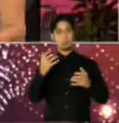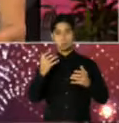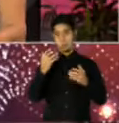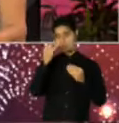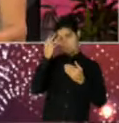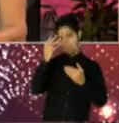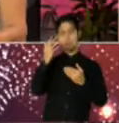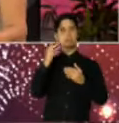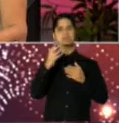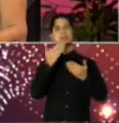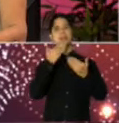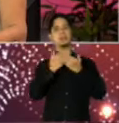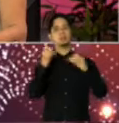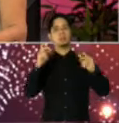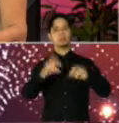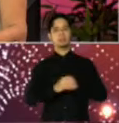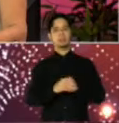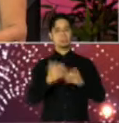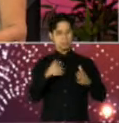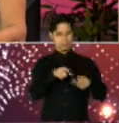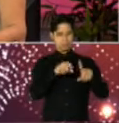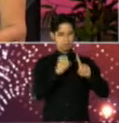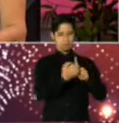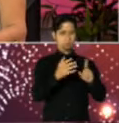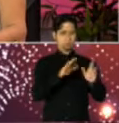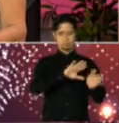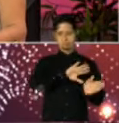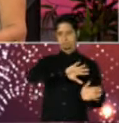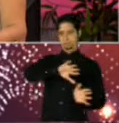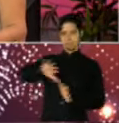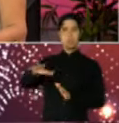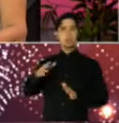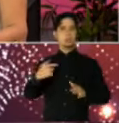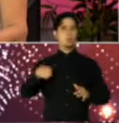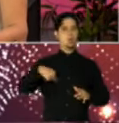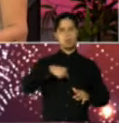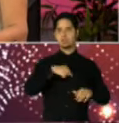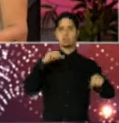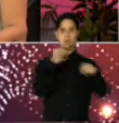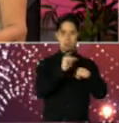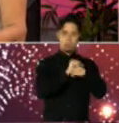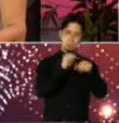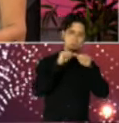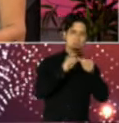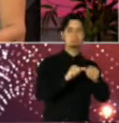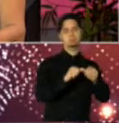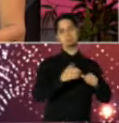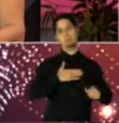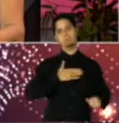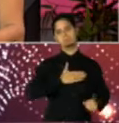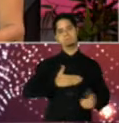de clarificar esto, podamos pasar la página y que nos dejen trabajar y que nos dejen hacer nuestro trabajo, porque